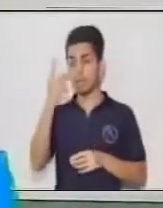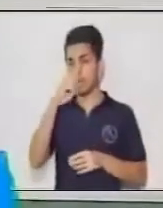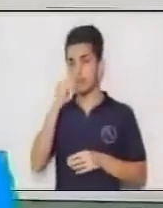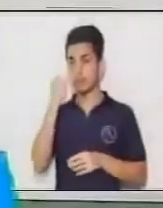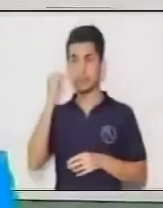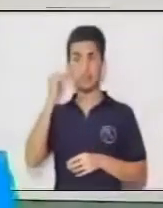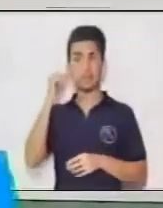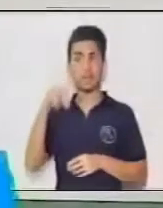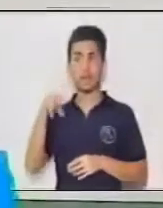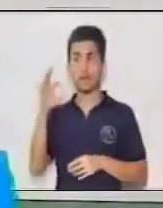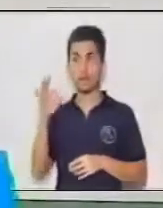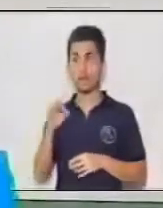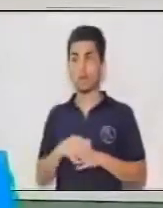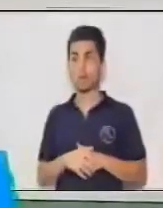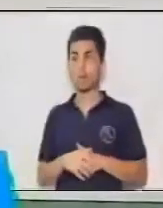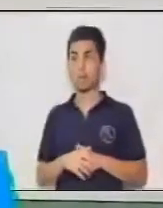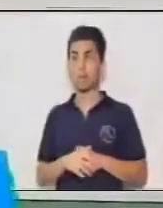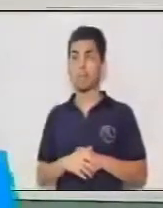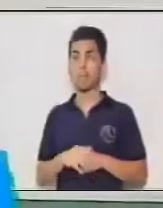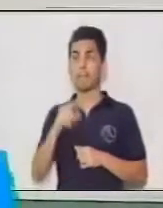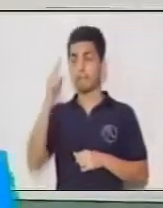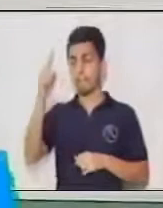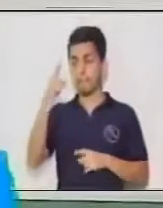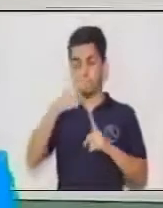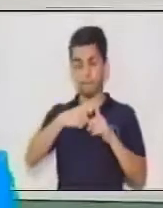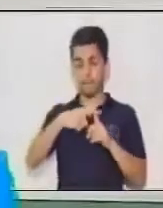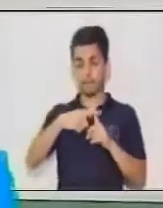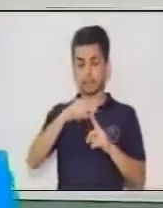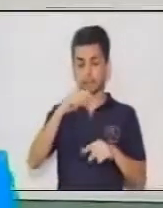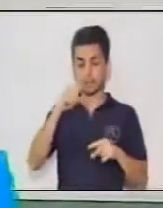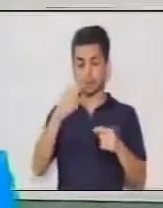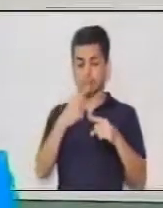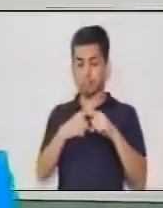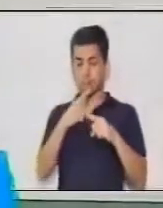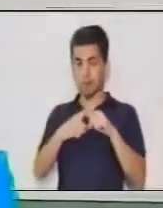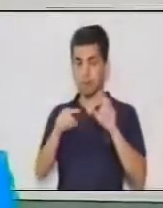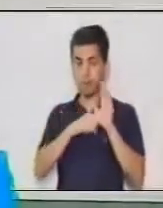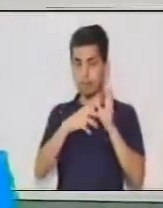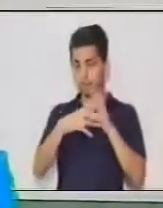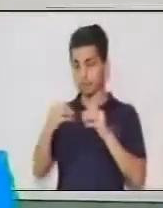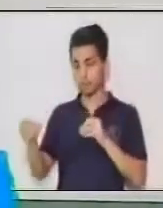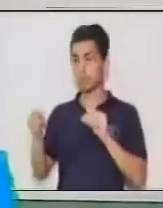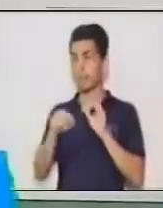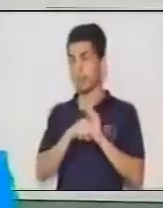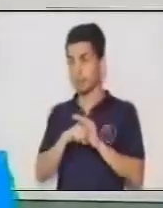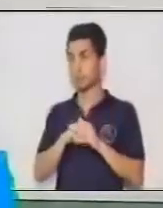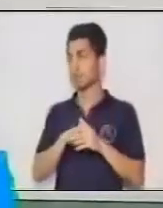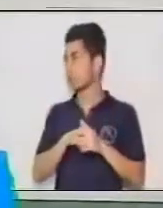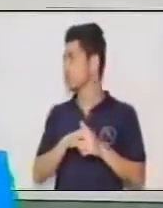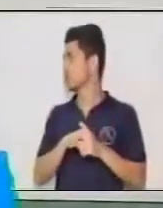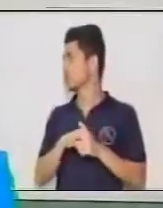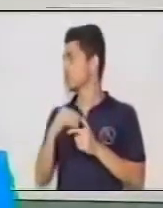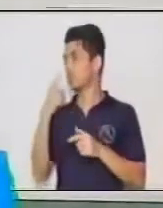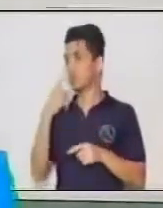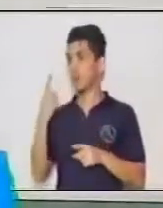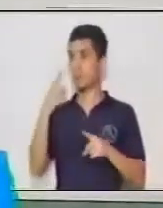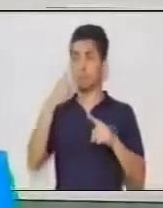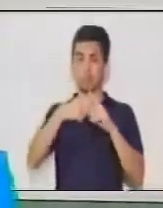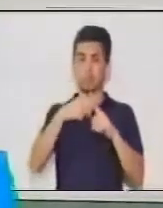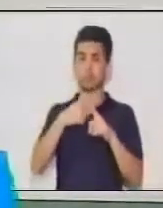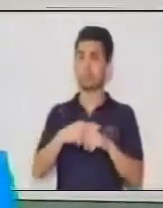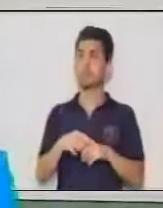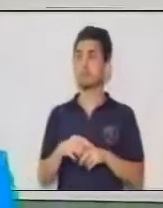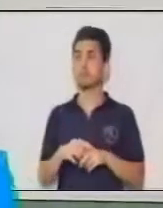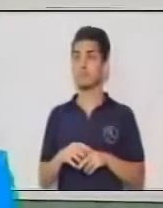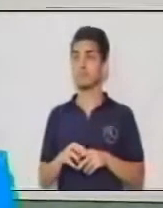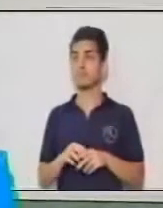acá. Más por menos nos da menos, pero el resultado lo vamos a escribir positivo. 4 por